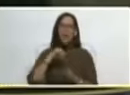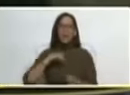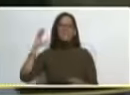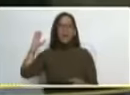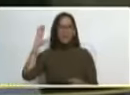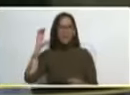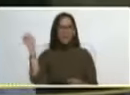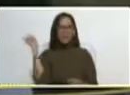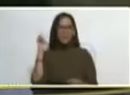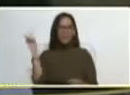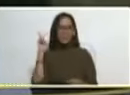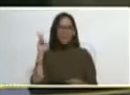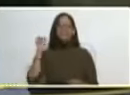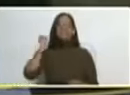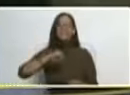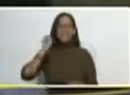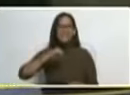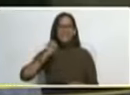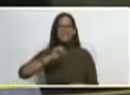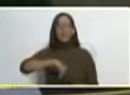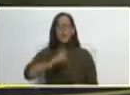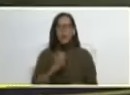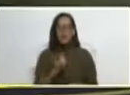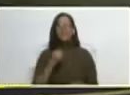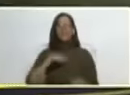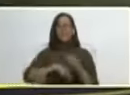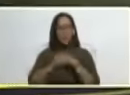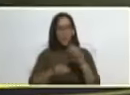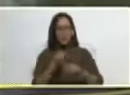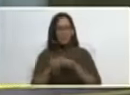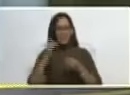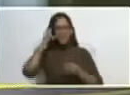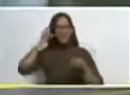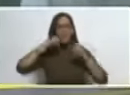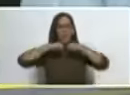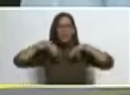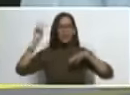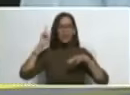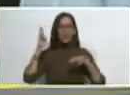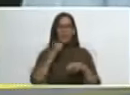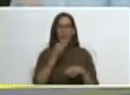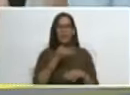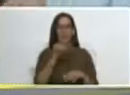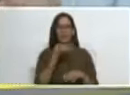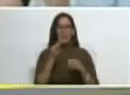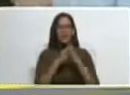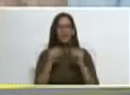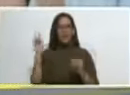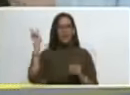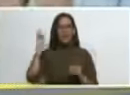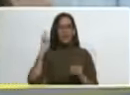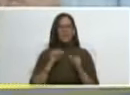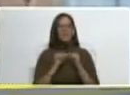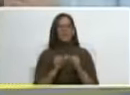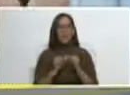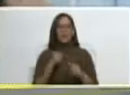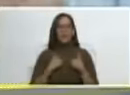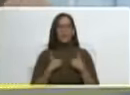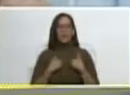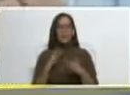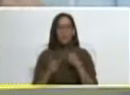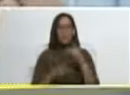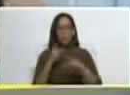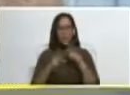patria Venezuela. Sí se puede y lo vamos a hacer. Que Dios bendiga a Venezuela. Muy buenas tardes a toda Venezuela. Sigamos miércoles